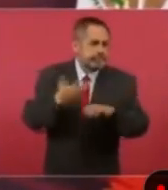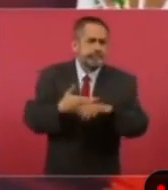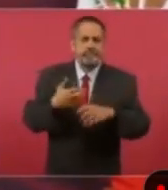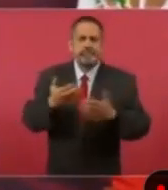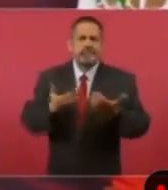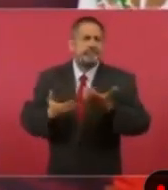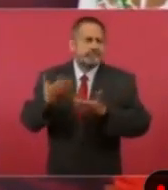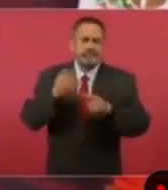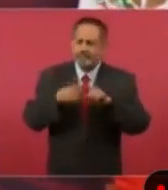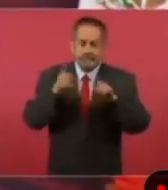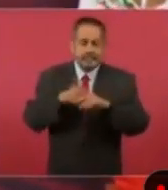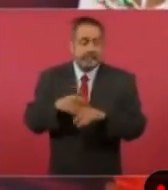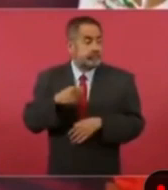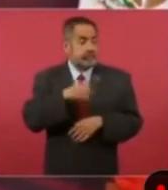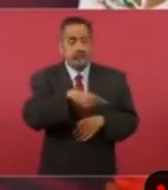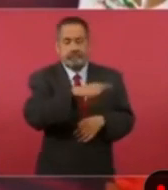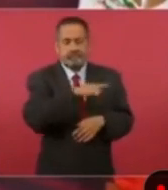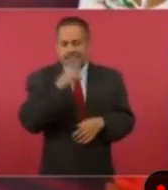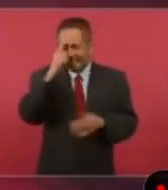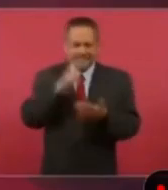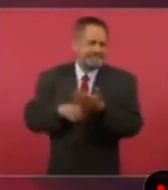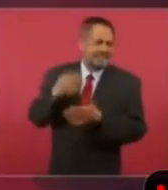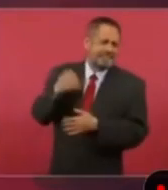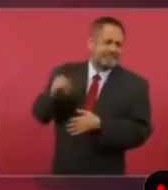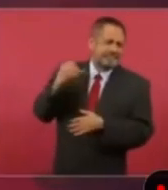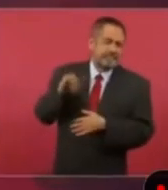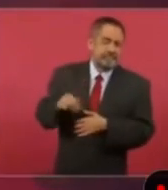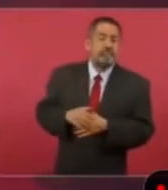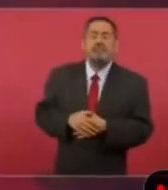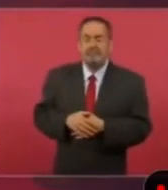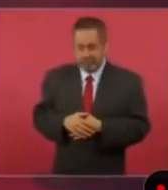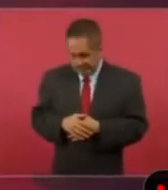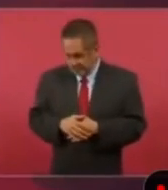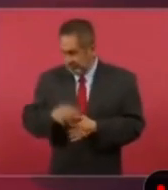programa. Ya han pasado por este programa